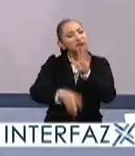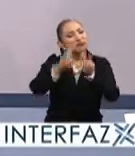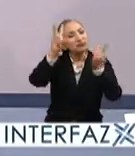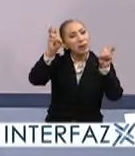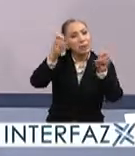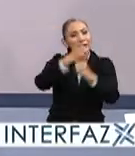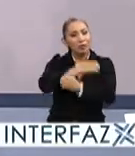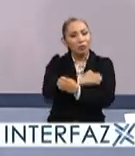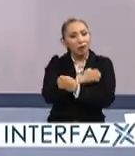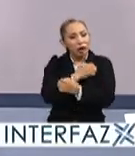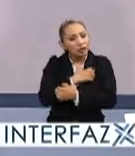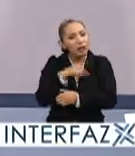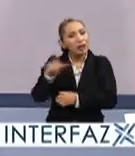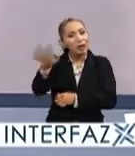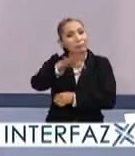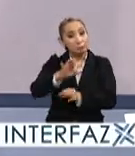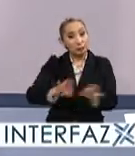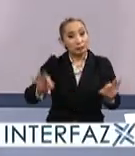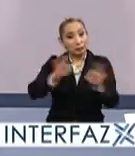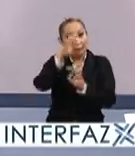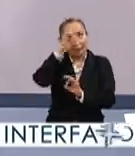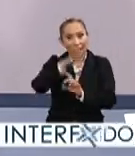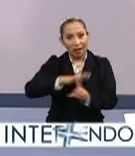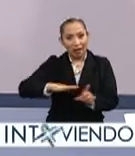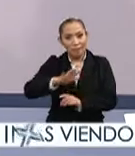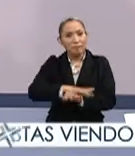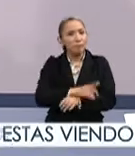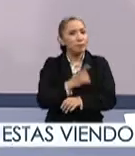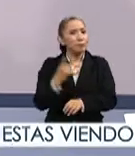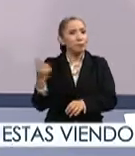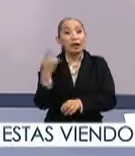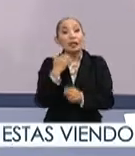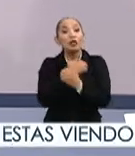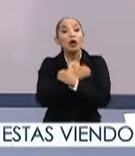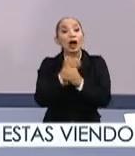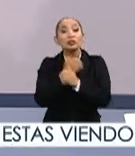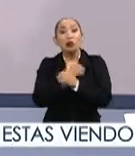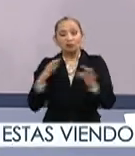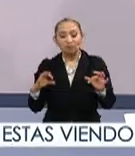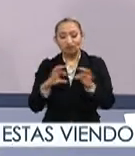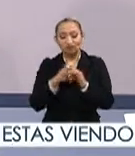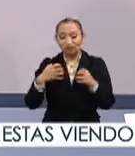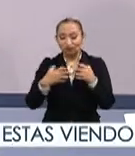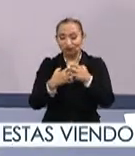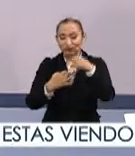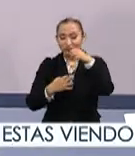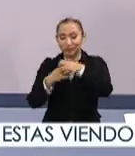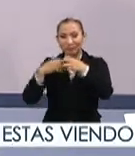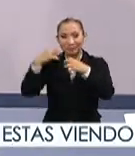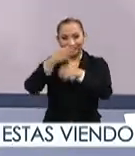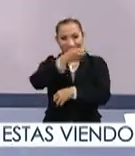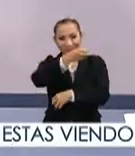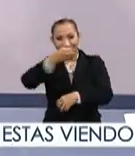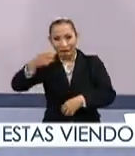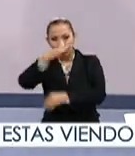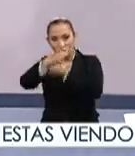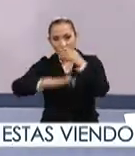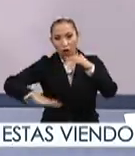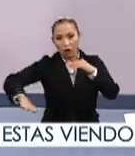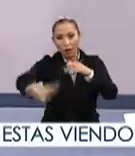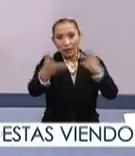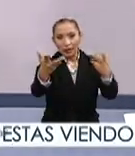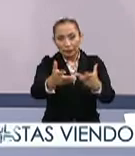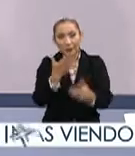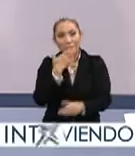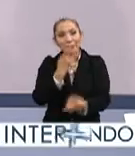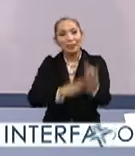temas educativos y de relevancia para el sector, porque la educación es un andamiaje que se encuentra como estructura de todo lo que